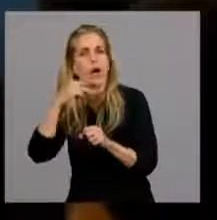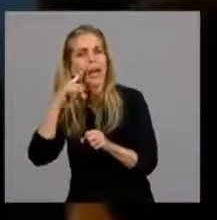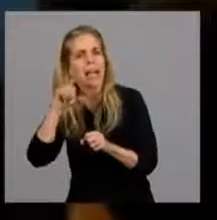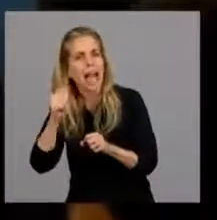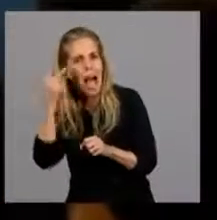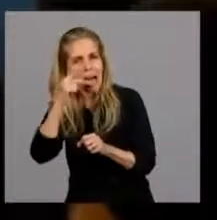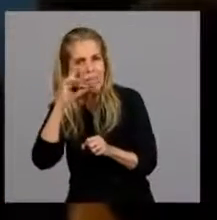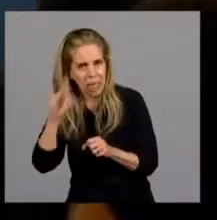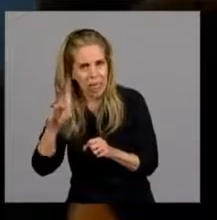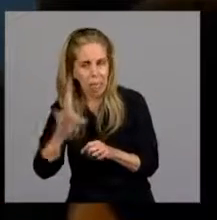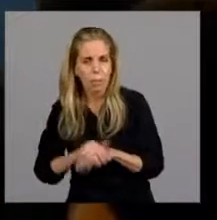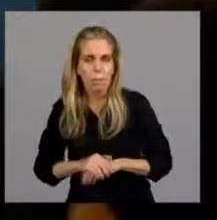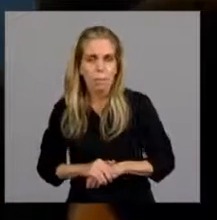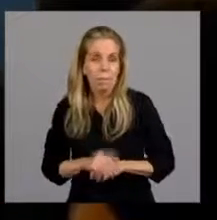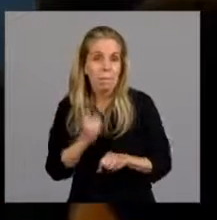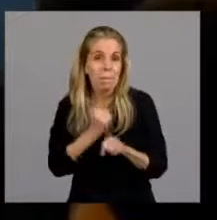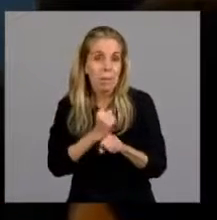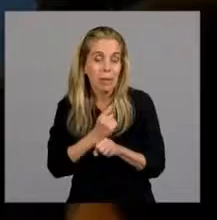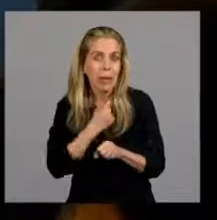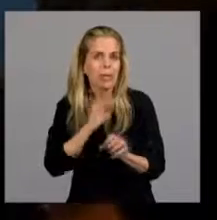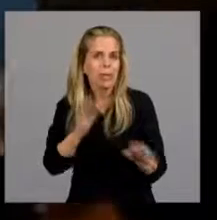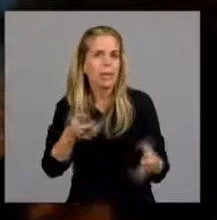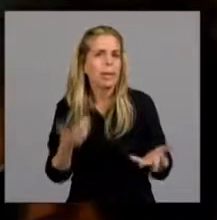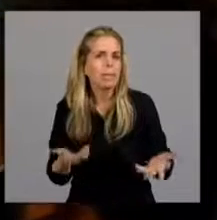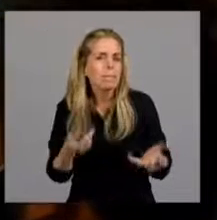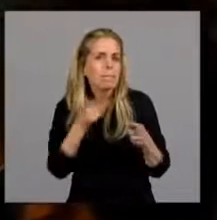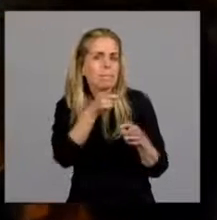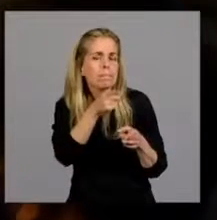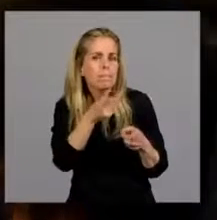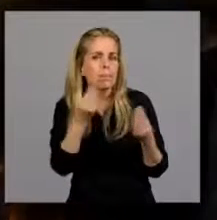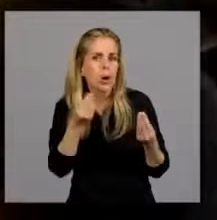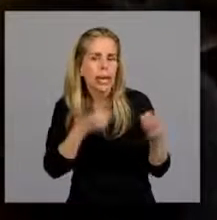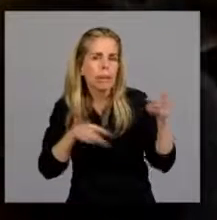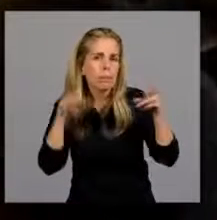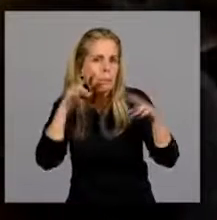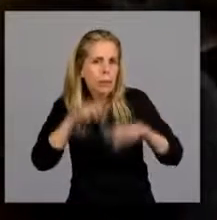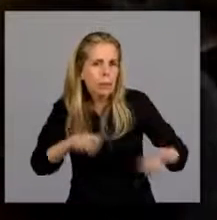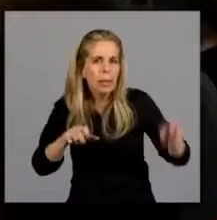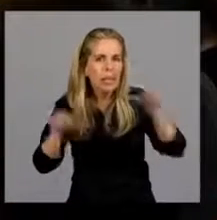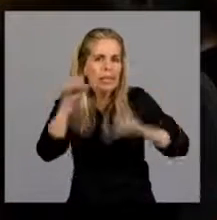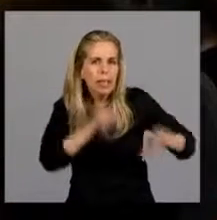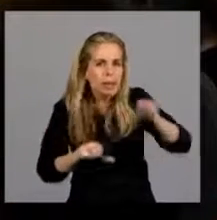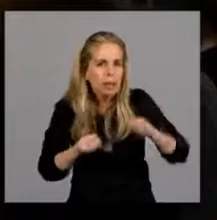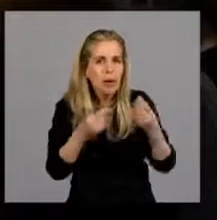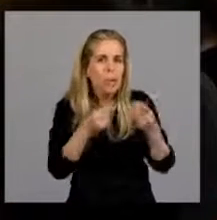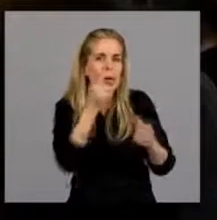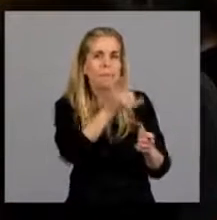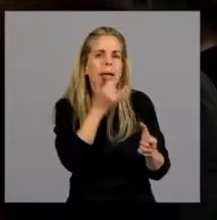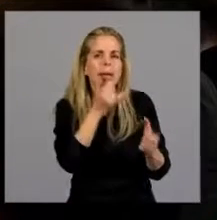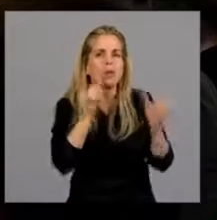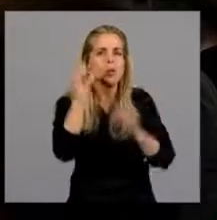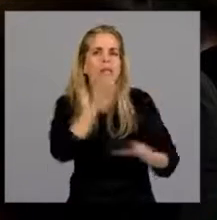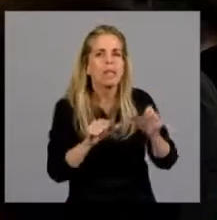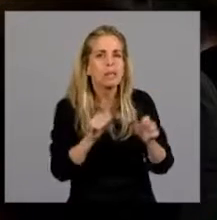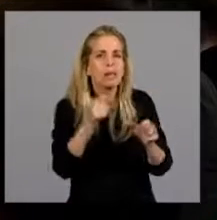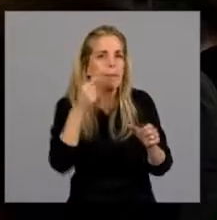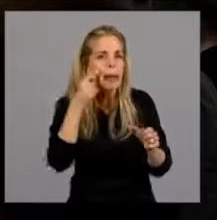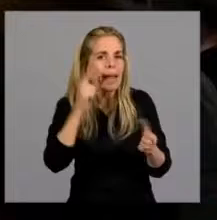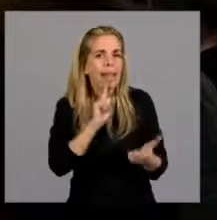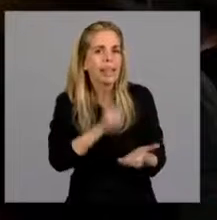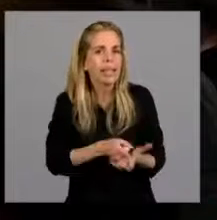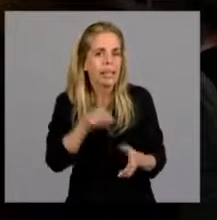HD. En primer lugar, ¿cuáles fueron los fundamentos científicos que se tomaron en cuenta para extender en esta etapa